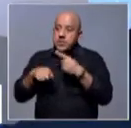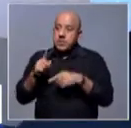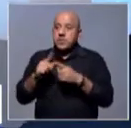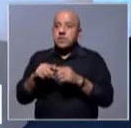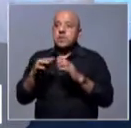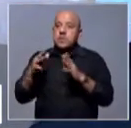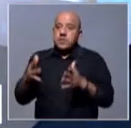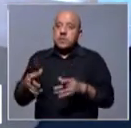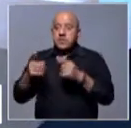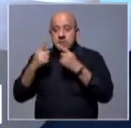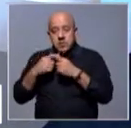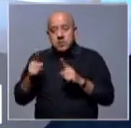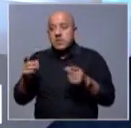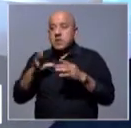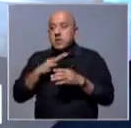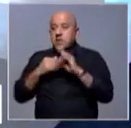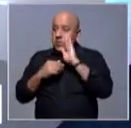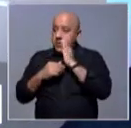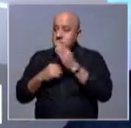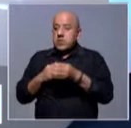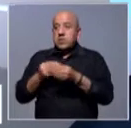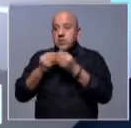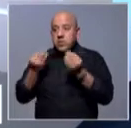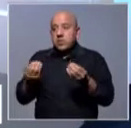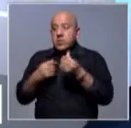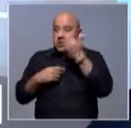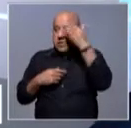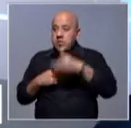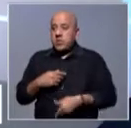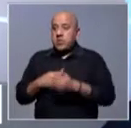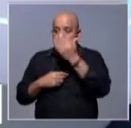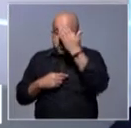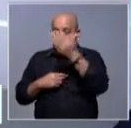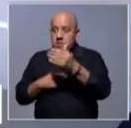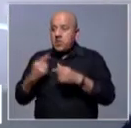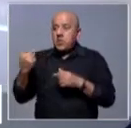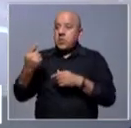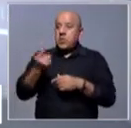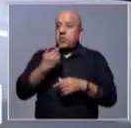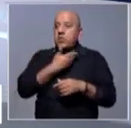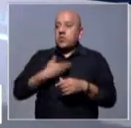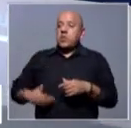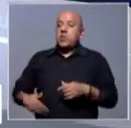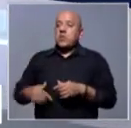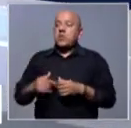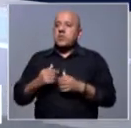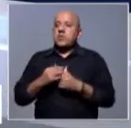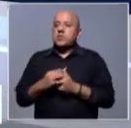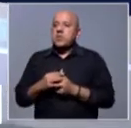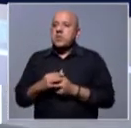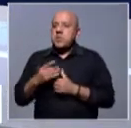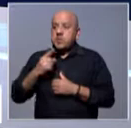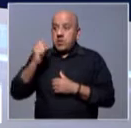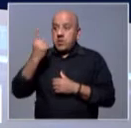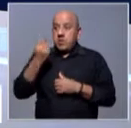es muy distinto y eso hay que reconocerlo cuál fue la actitud del frente en cada uno de los gobiernos y eso claro yo creo que en el